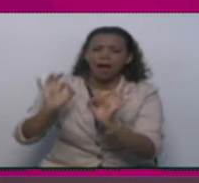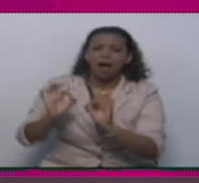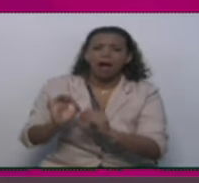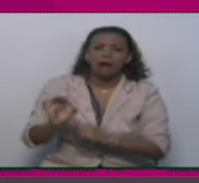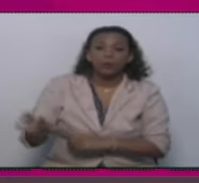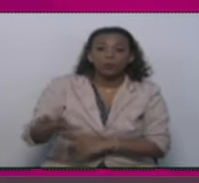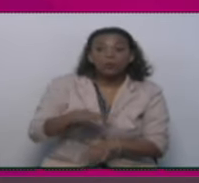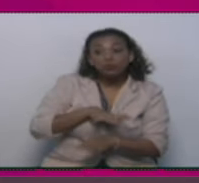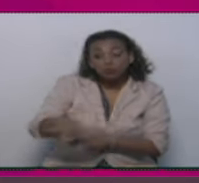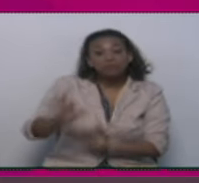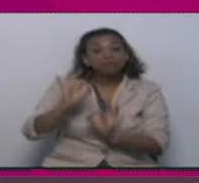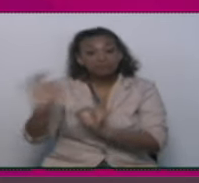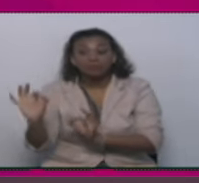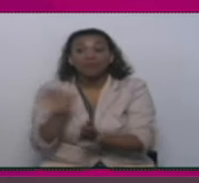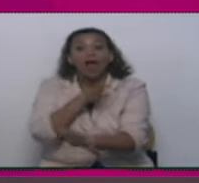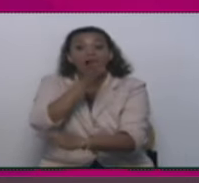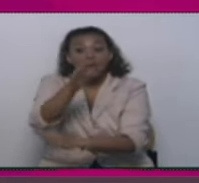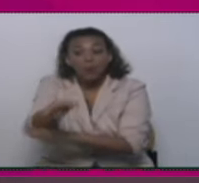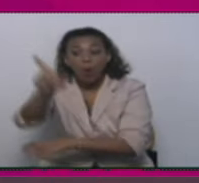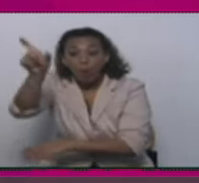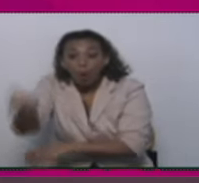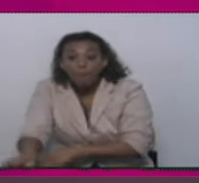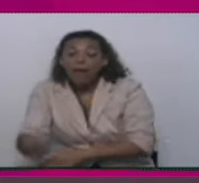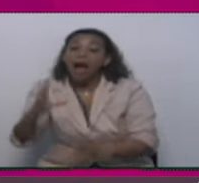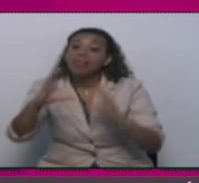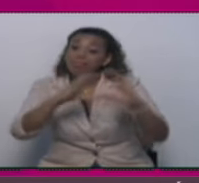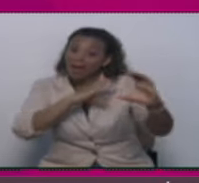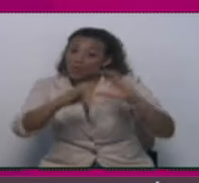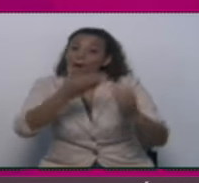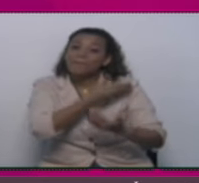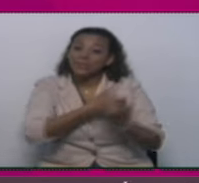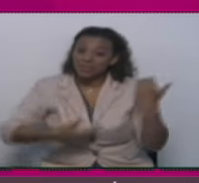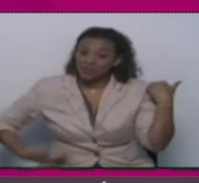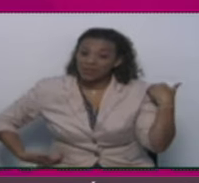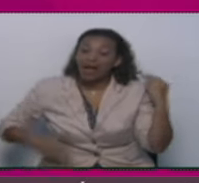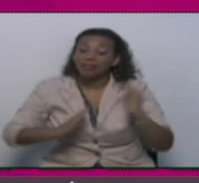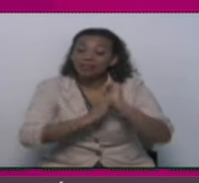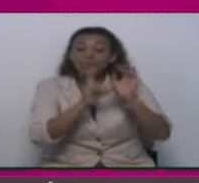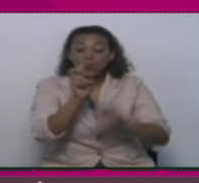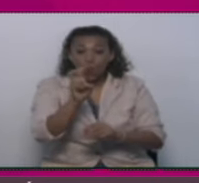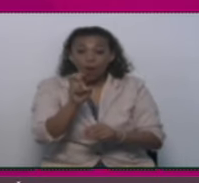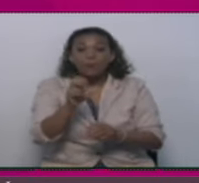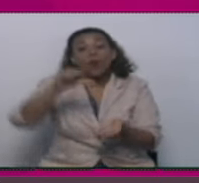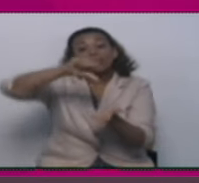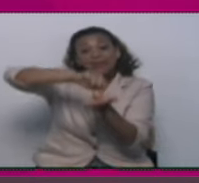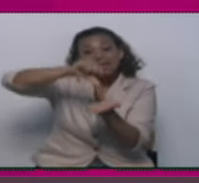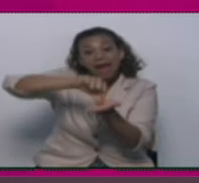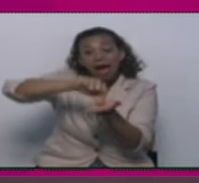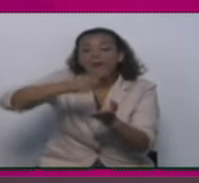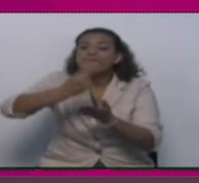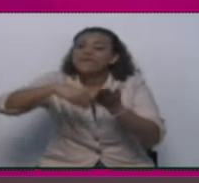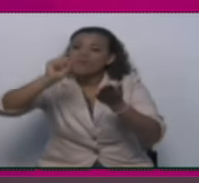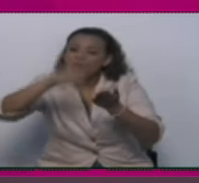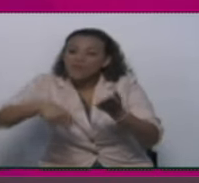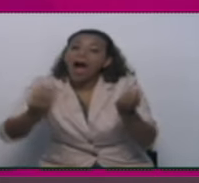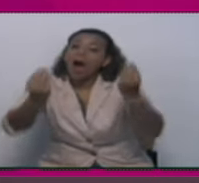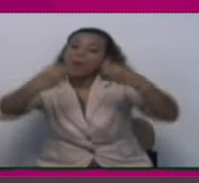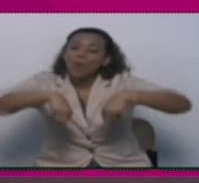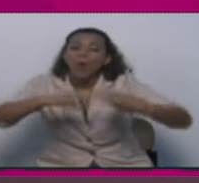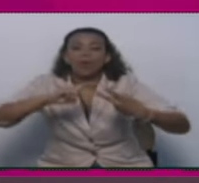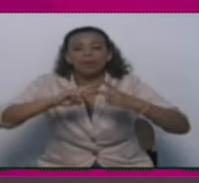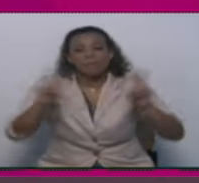cuando iba precisamente a dialogar con el presidente electo, el nuevo presidente de Irán, para firmar un acuerdo de